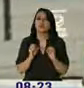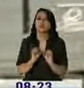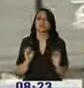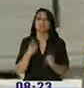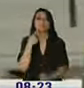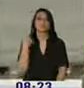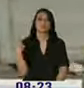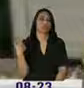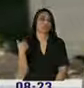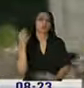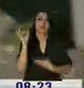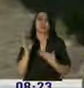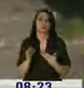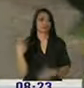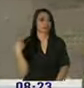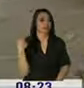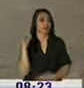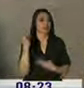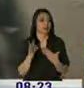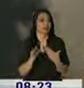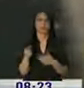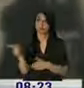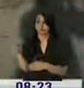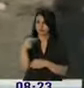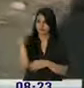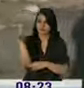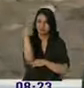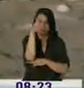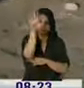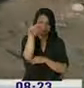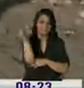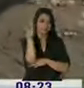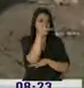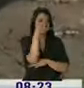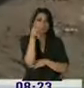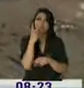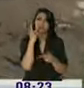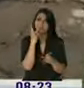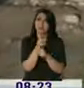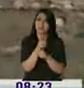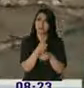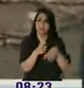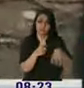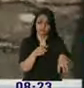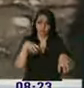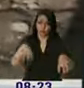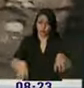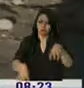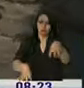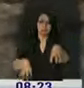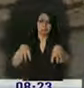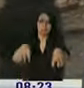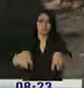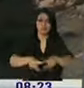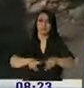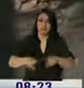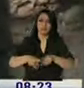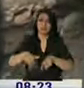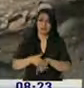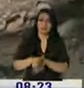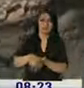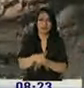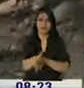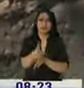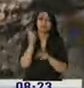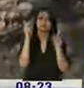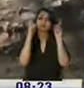presupuesto necesario. Tito, si es que usted es tan amable, me acompañe. Miren, son verdaderas zanjas las que existen en esta calle, y obviamente es muy